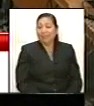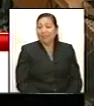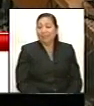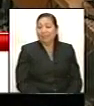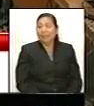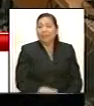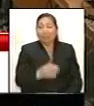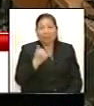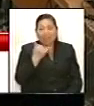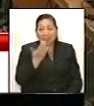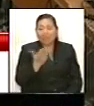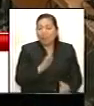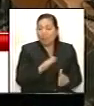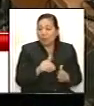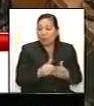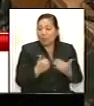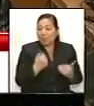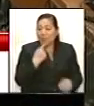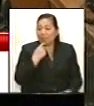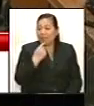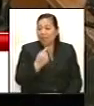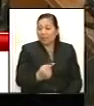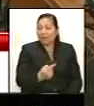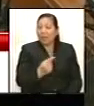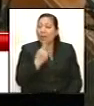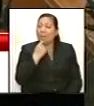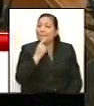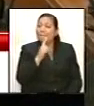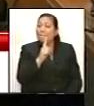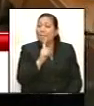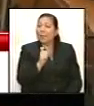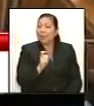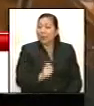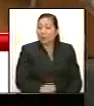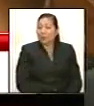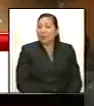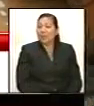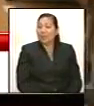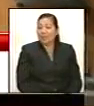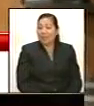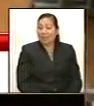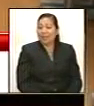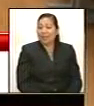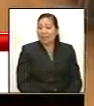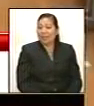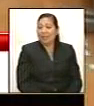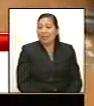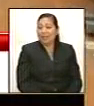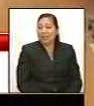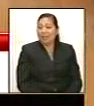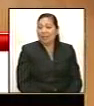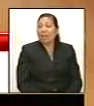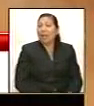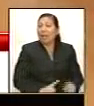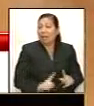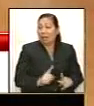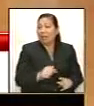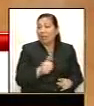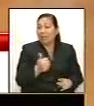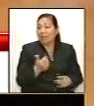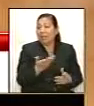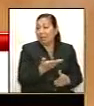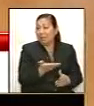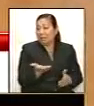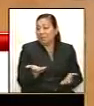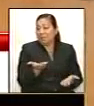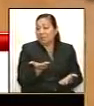las llamadas y todo este tipo de denuncias, hacía una pregunta a la divindad, ¿no? Respecto a que en alguna oportunidad ellos